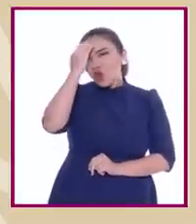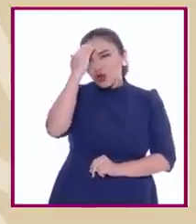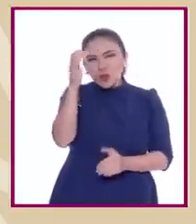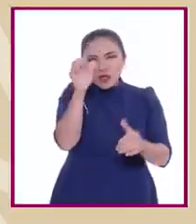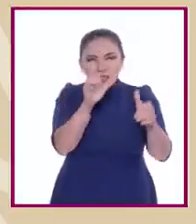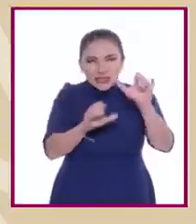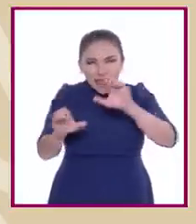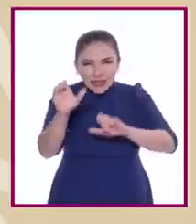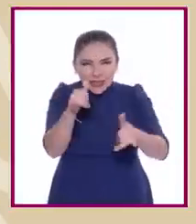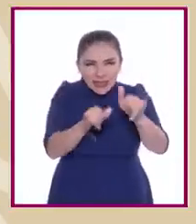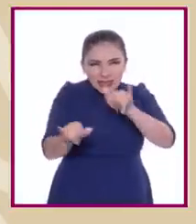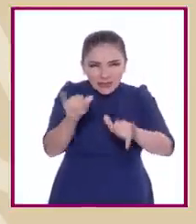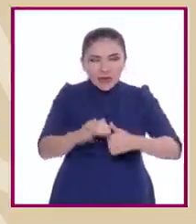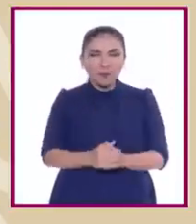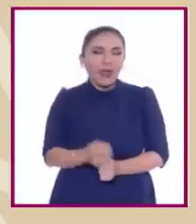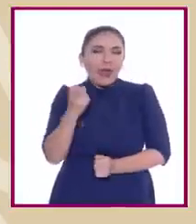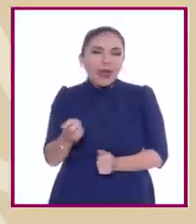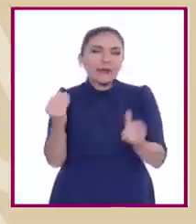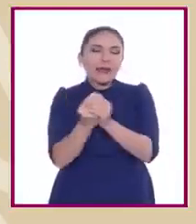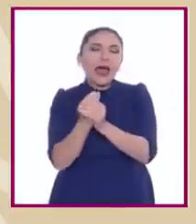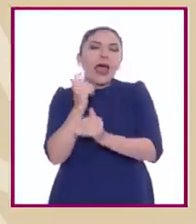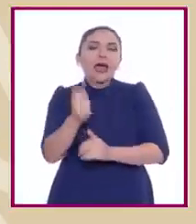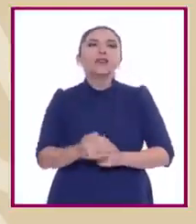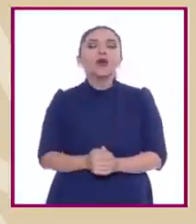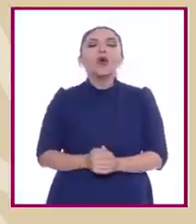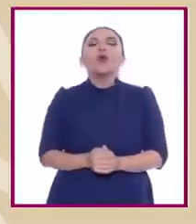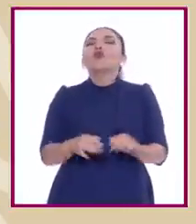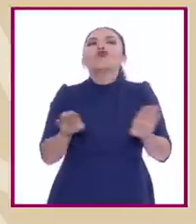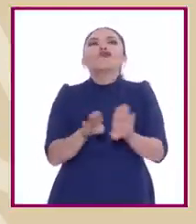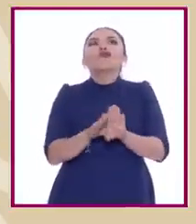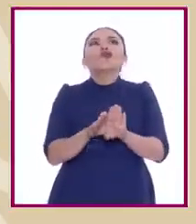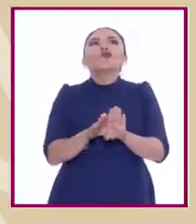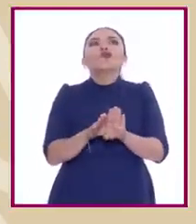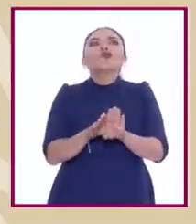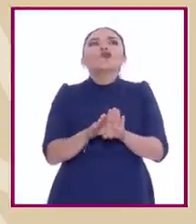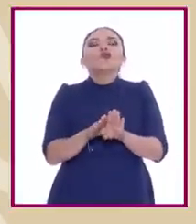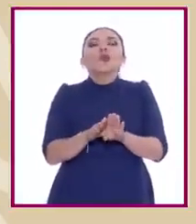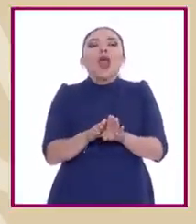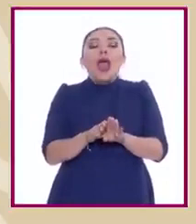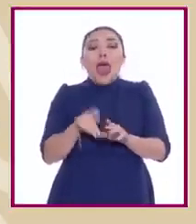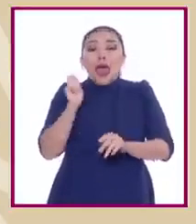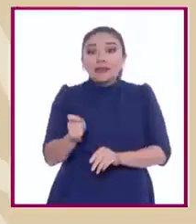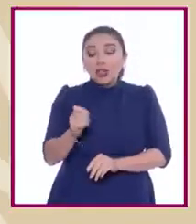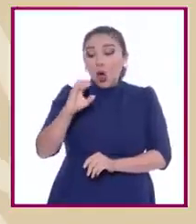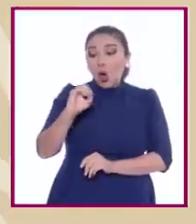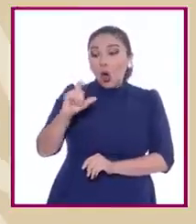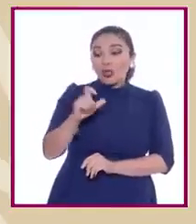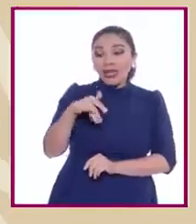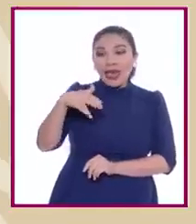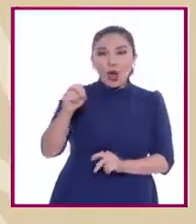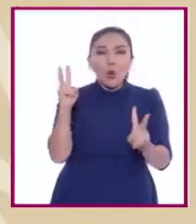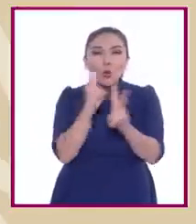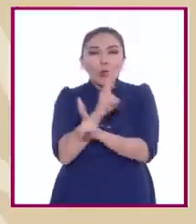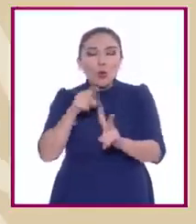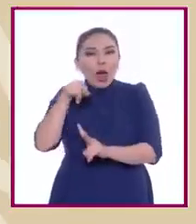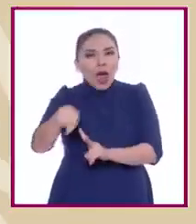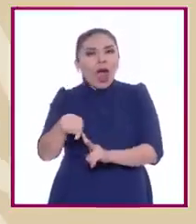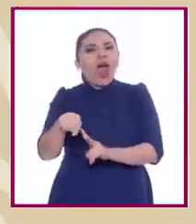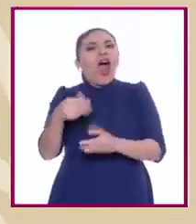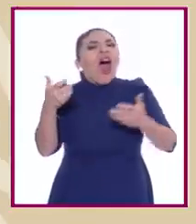científico y tiene que ver con el hecho básicamente con el hecho de cómo el oxígeno